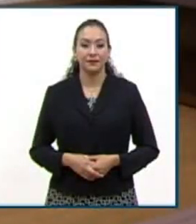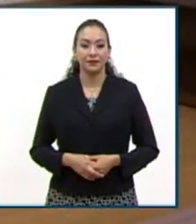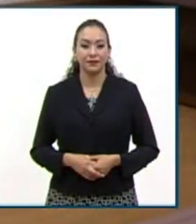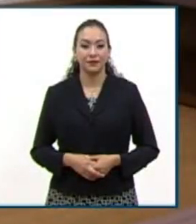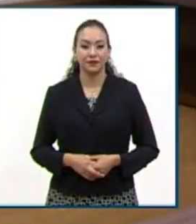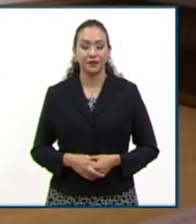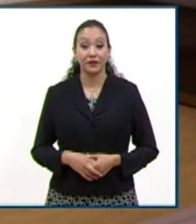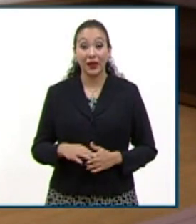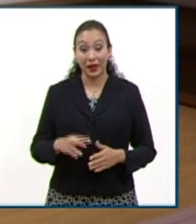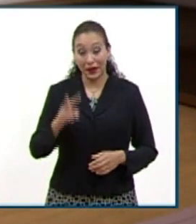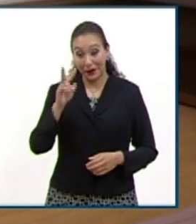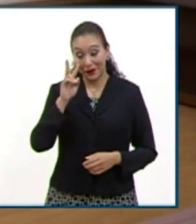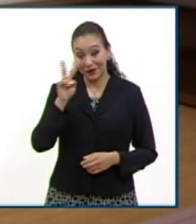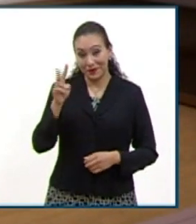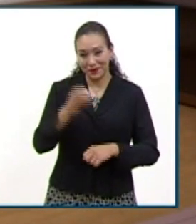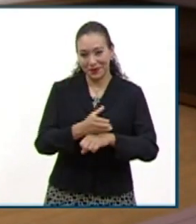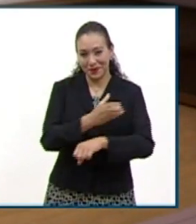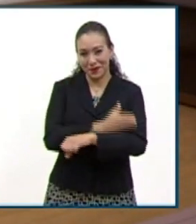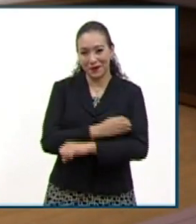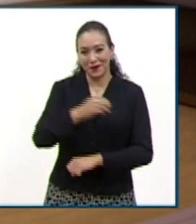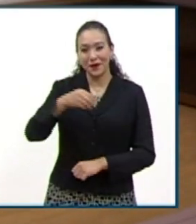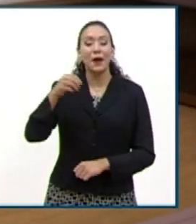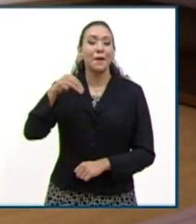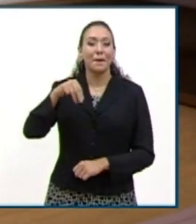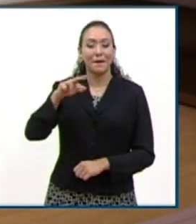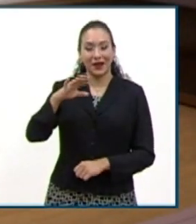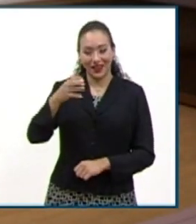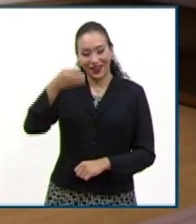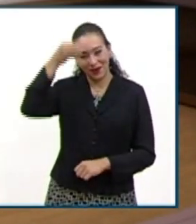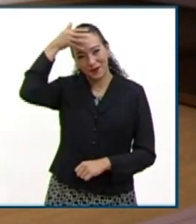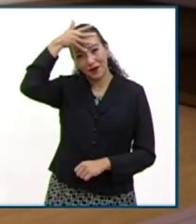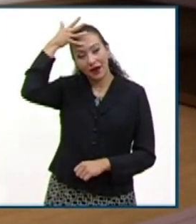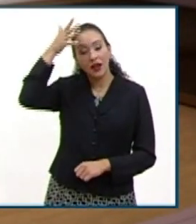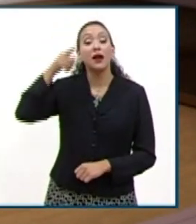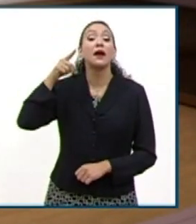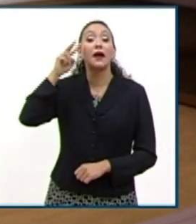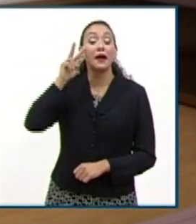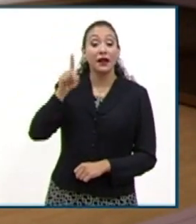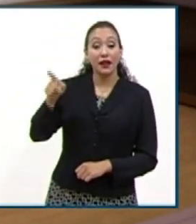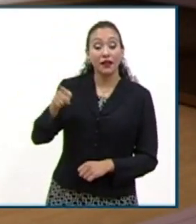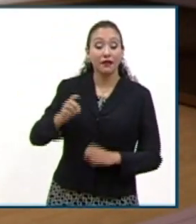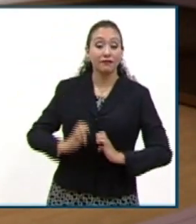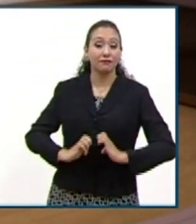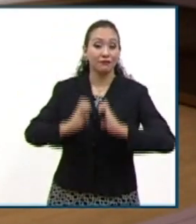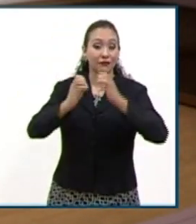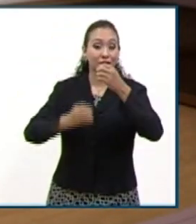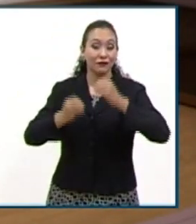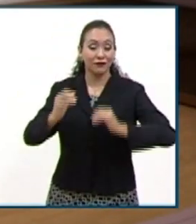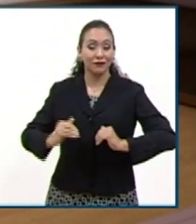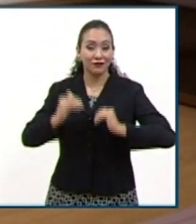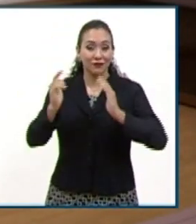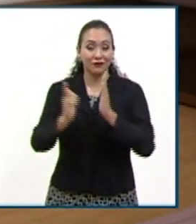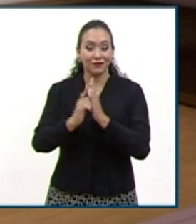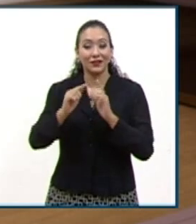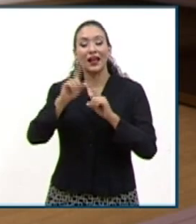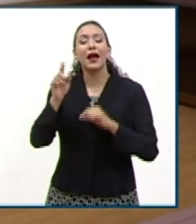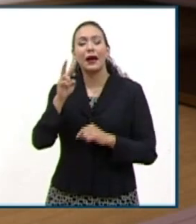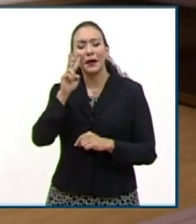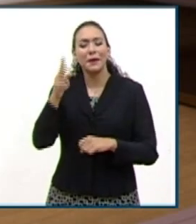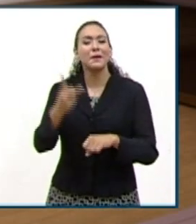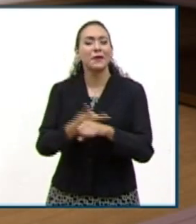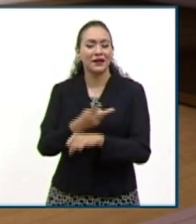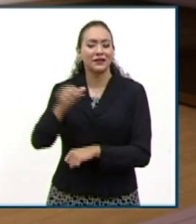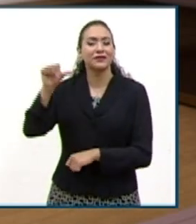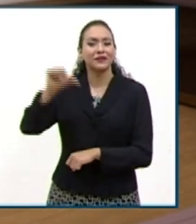Nos enlazamos con mi compañero Mario López Peña, quien se encuentra en el edificio sede de la Suprema Corte, quien nos tiene el reporte de